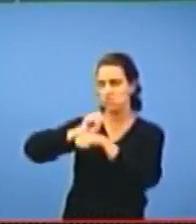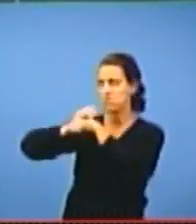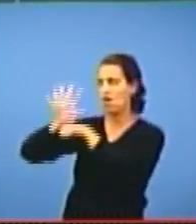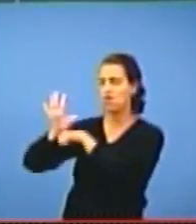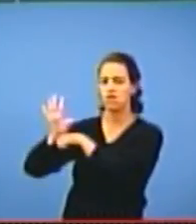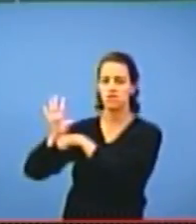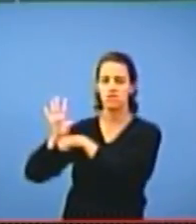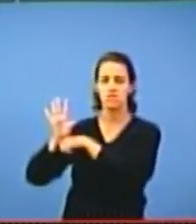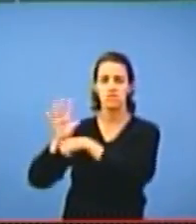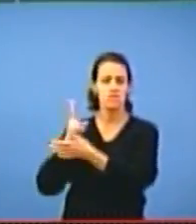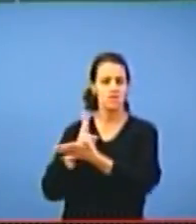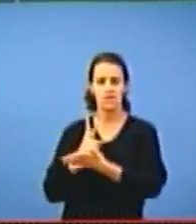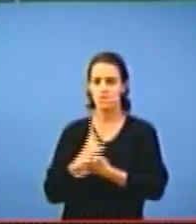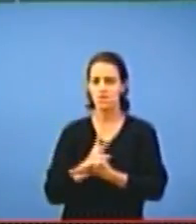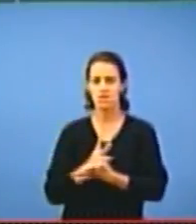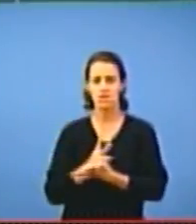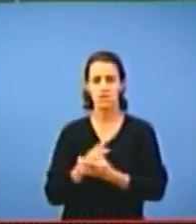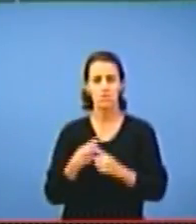el proyecto de Dios.